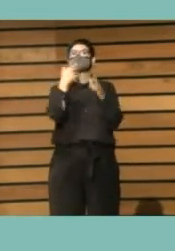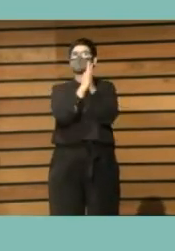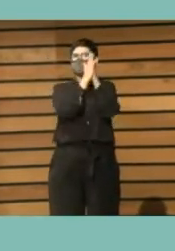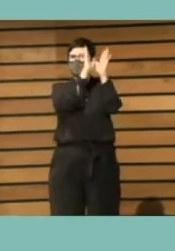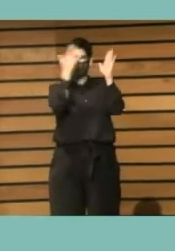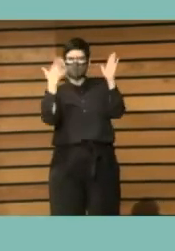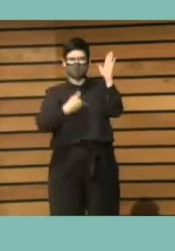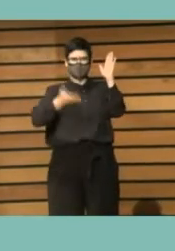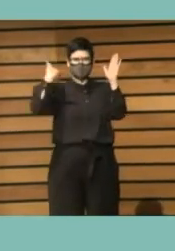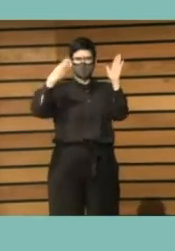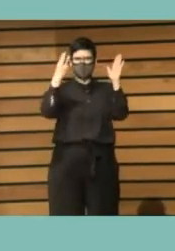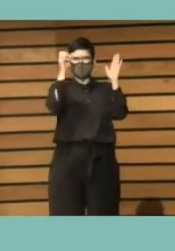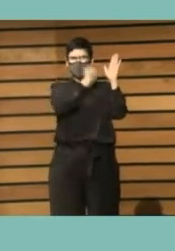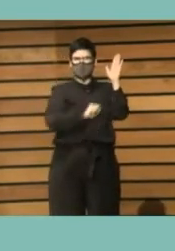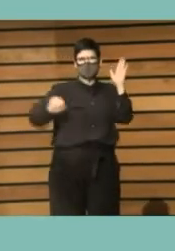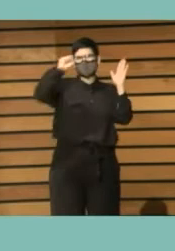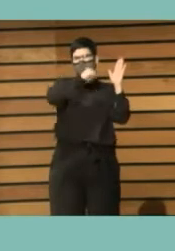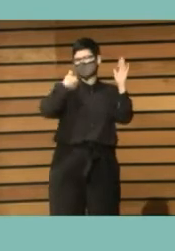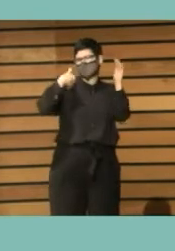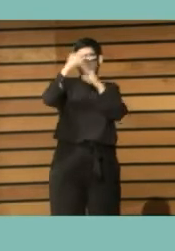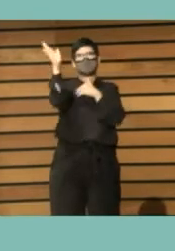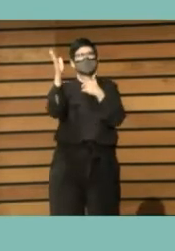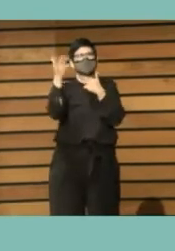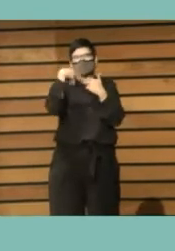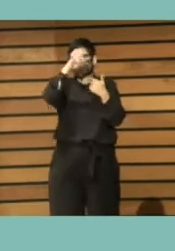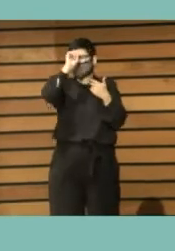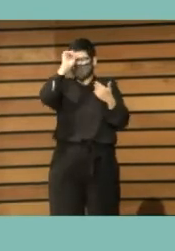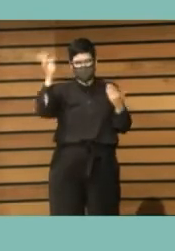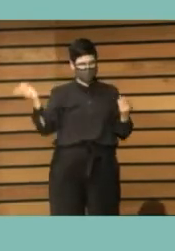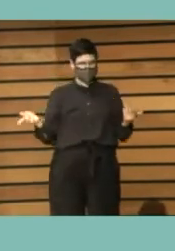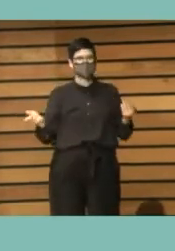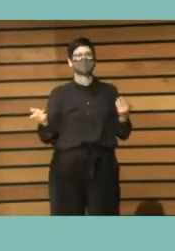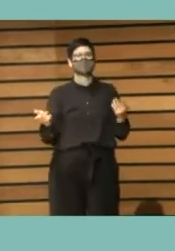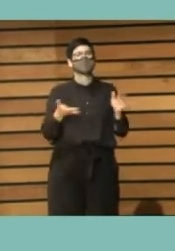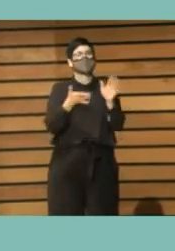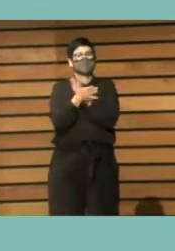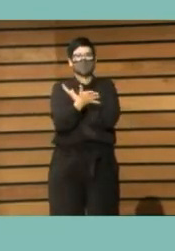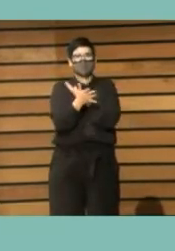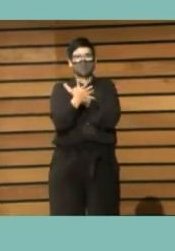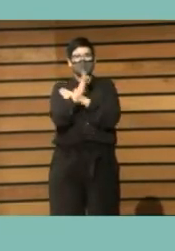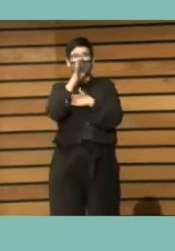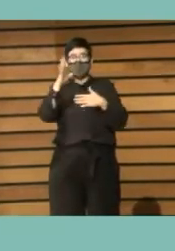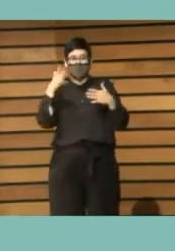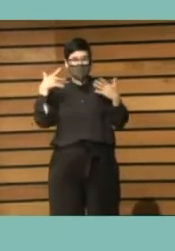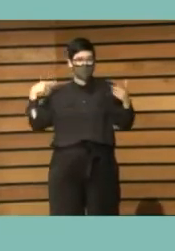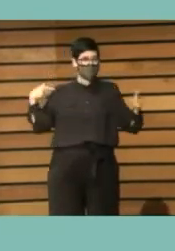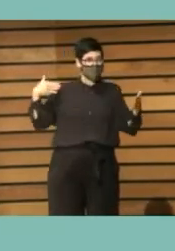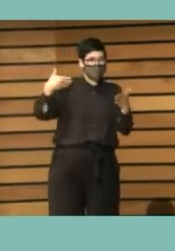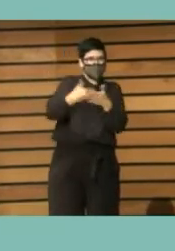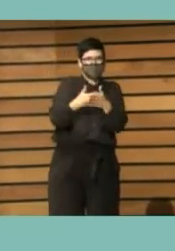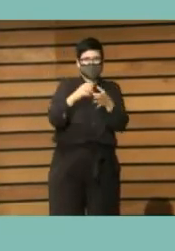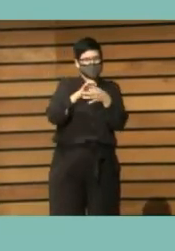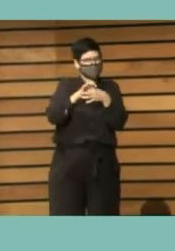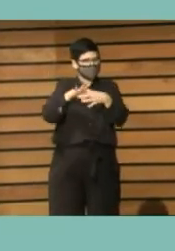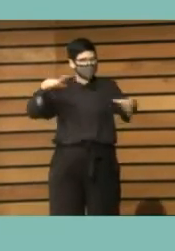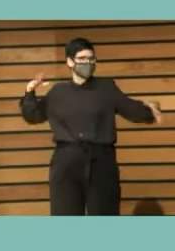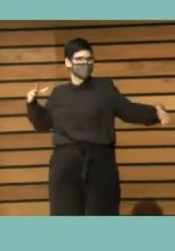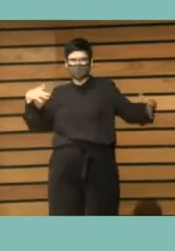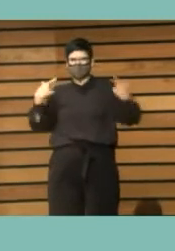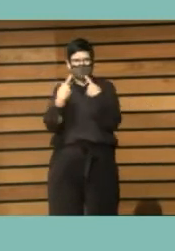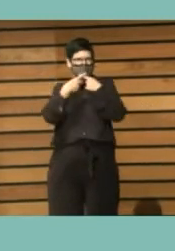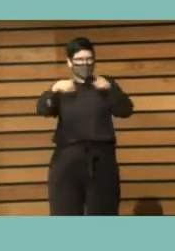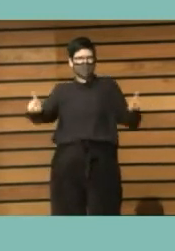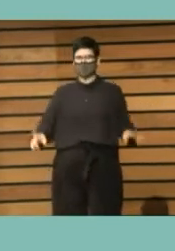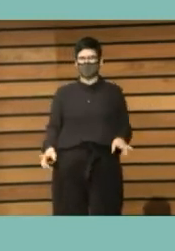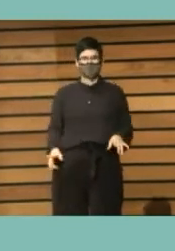más, por ahí no sé cuántos ya, no tenía nada que ver con estas bibliotecas que hoy tenemos y la mentalidad de